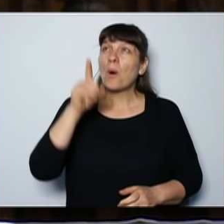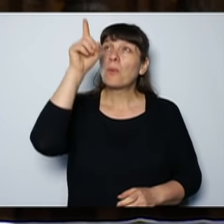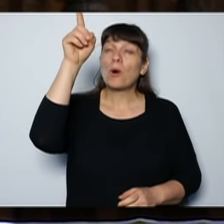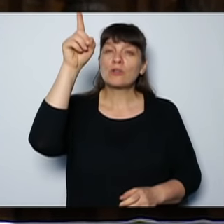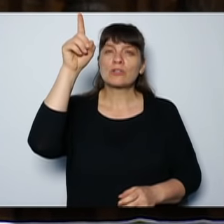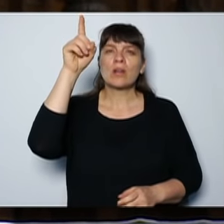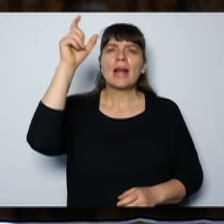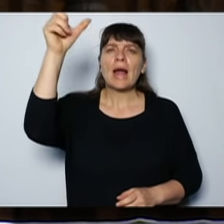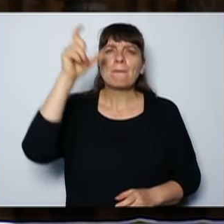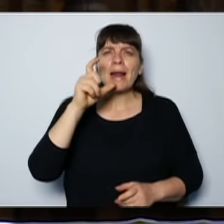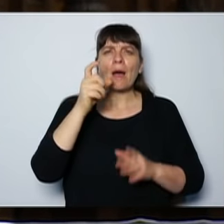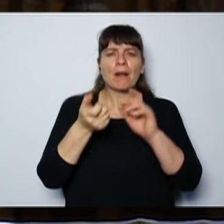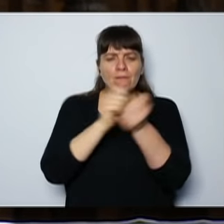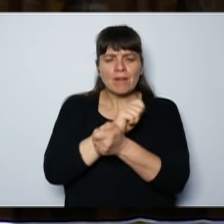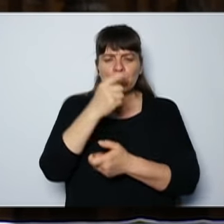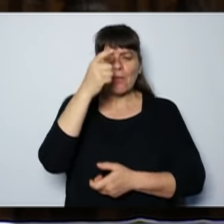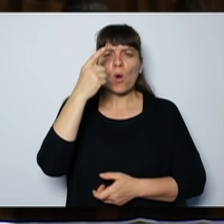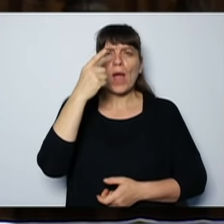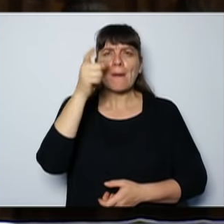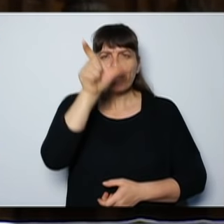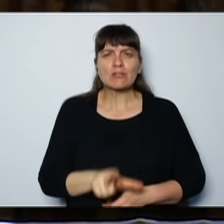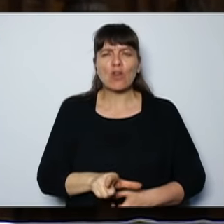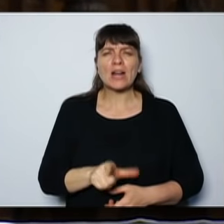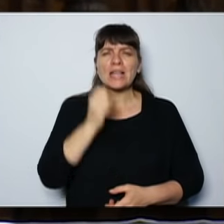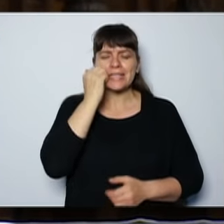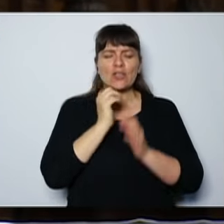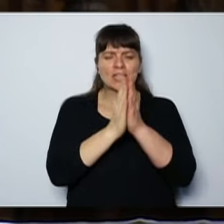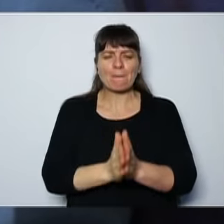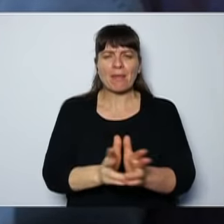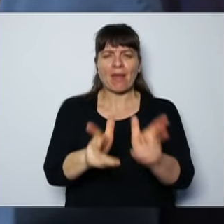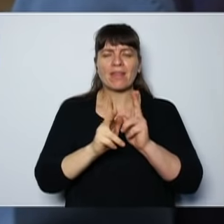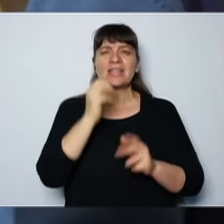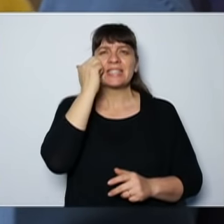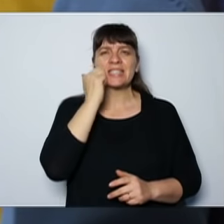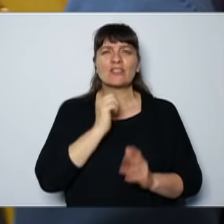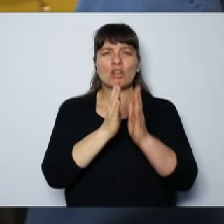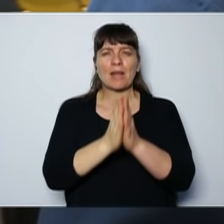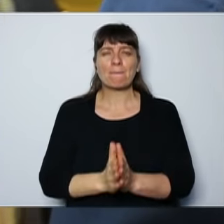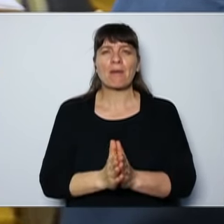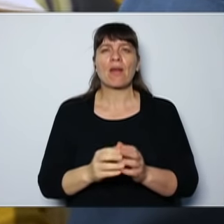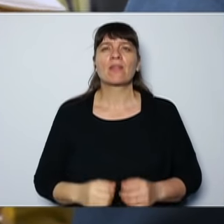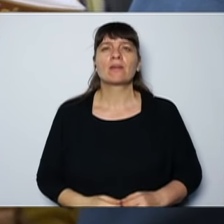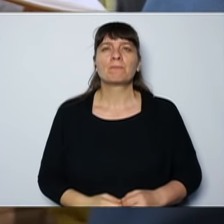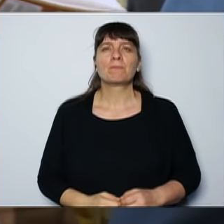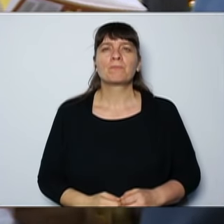Tú que eres la palabra hecha carne, Señor, ten piedad. Señor, ten